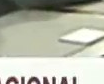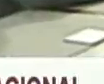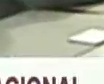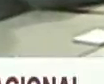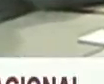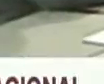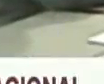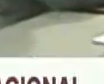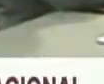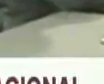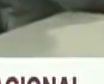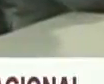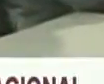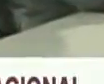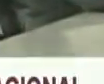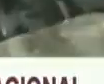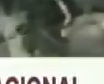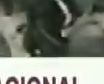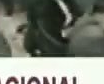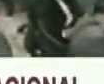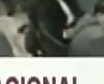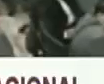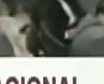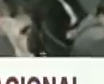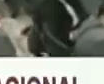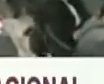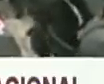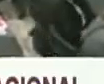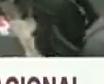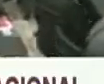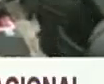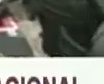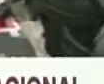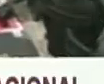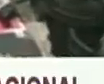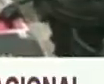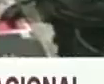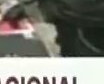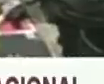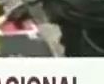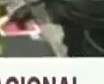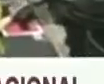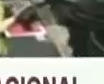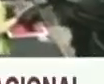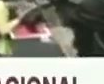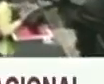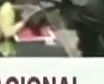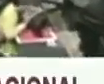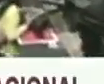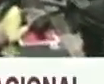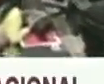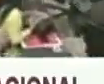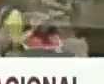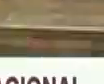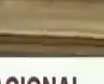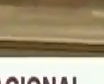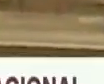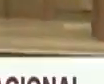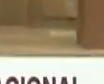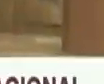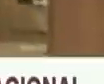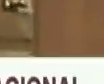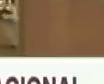Herrera, presidente de la Comisión Permanente de Cultura y Recreación, a la agrupación venezolana